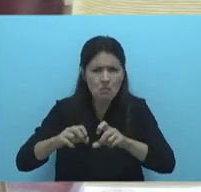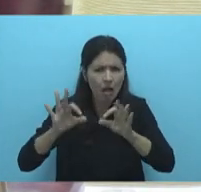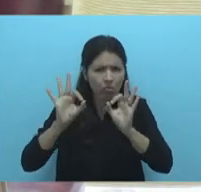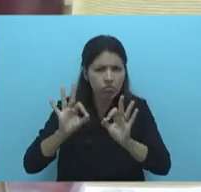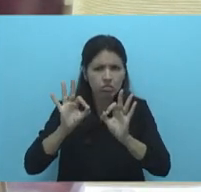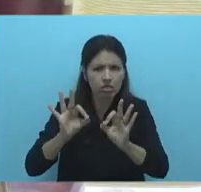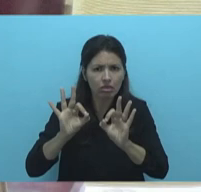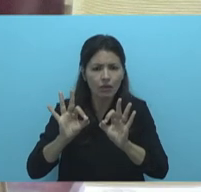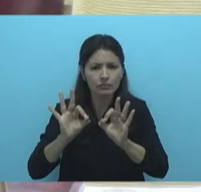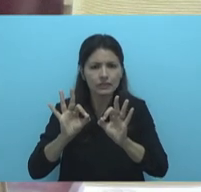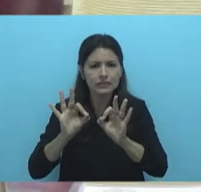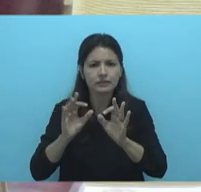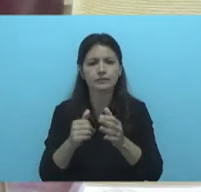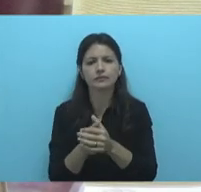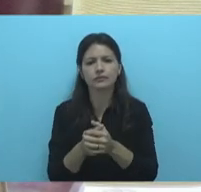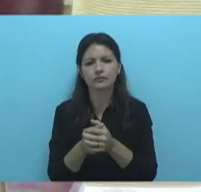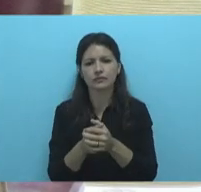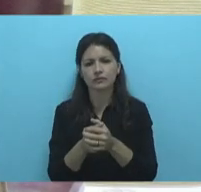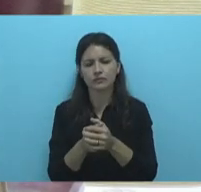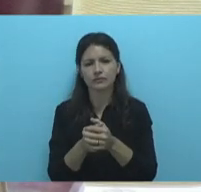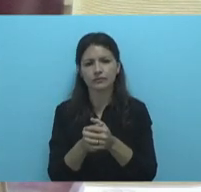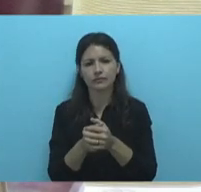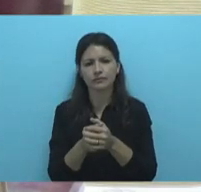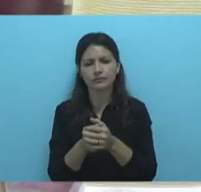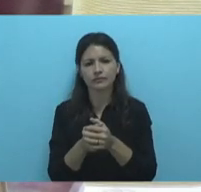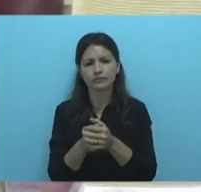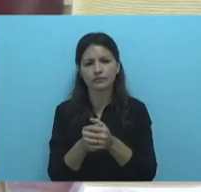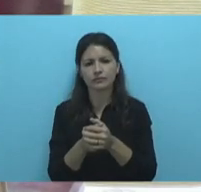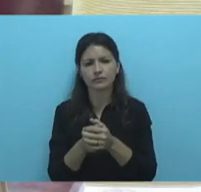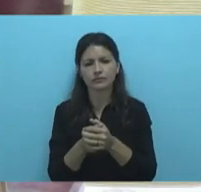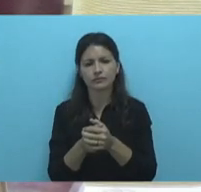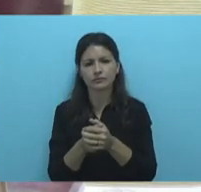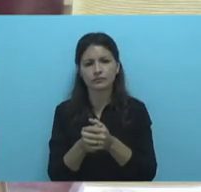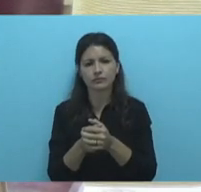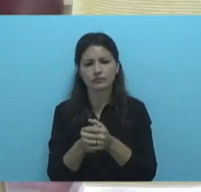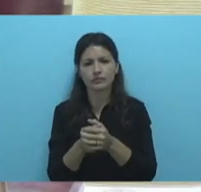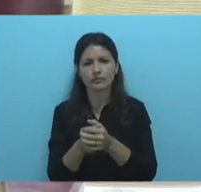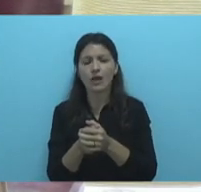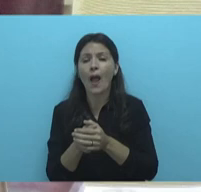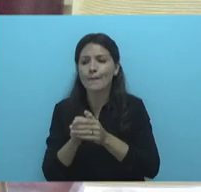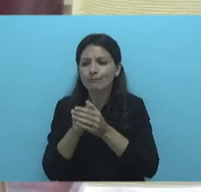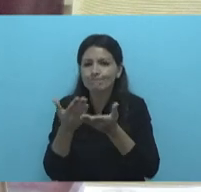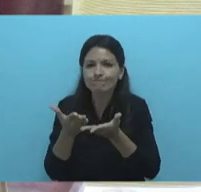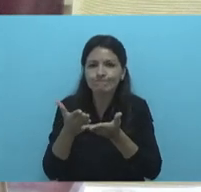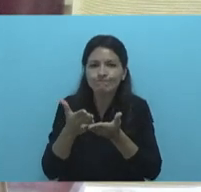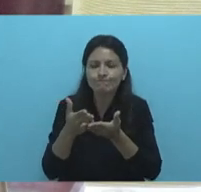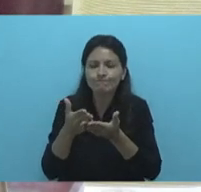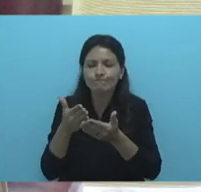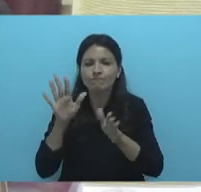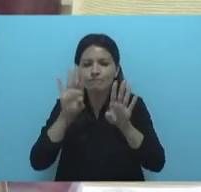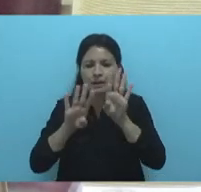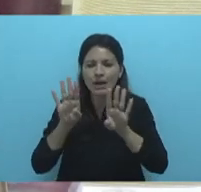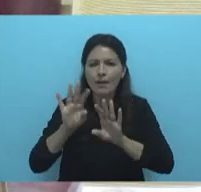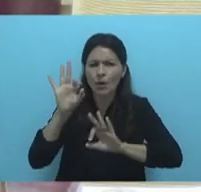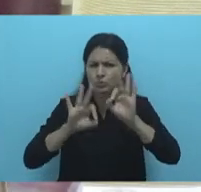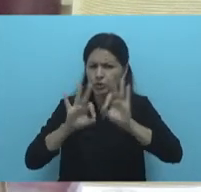y esto se ha traducido en un grupo de proyectos que va detrás del